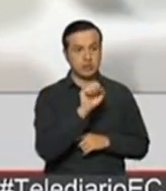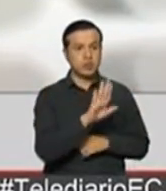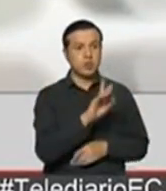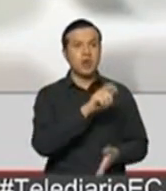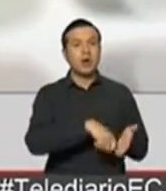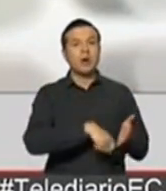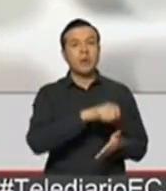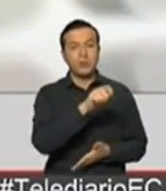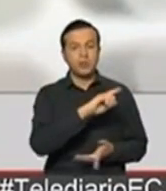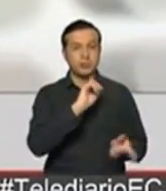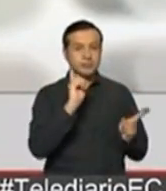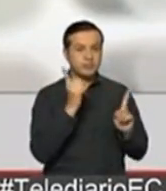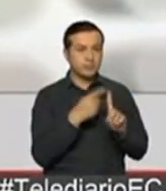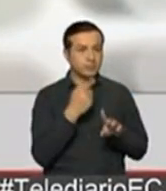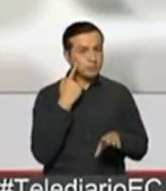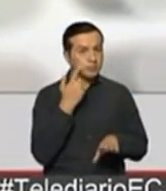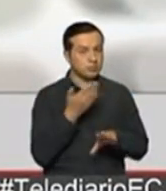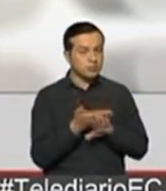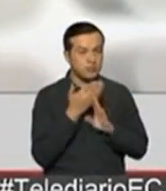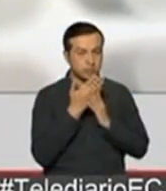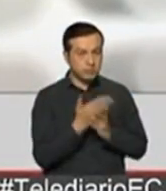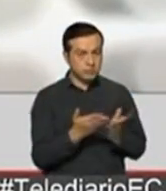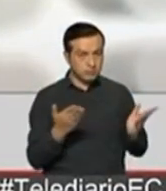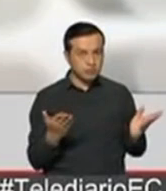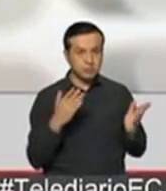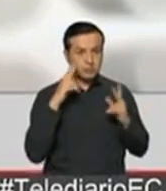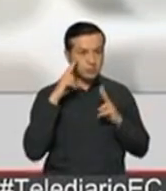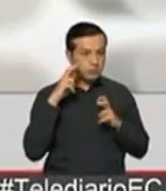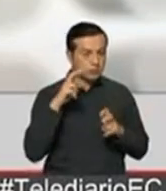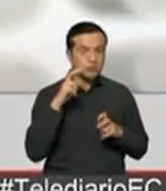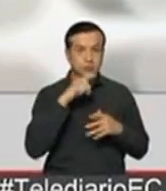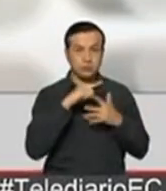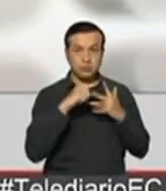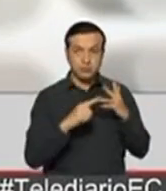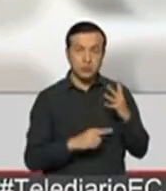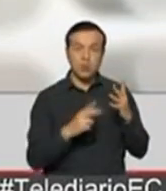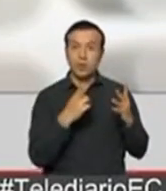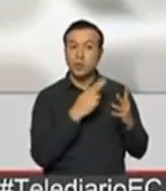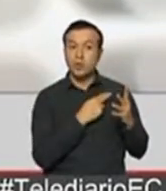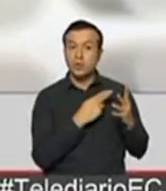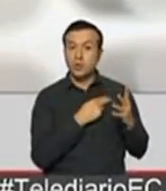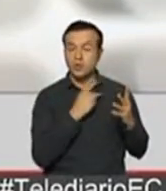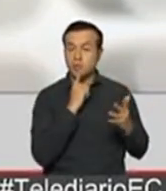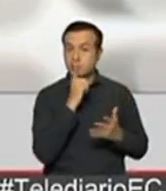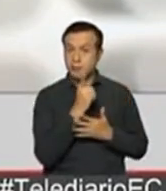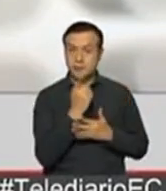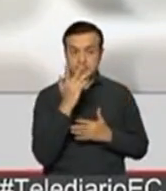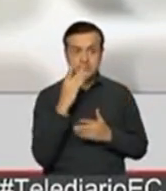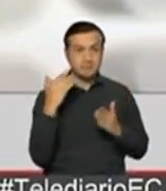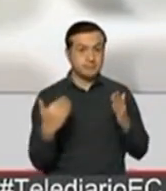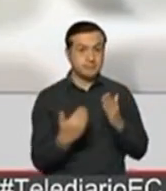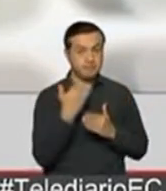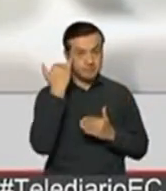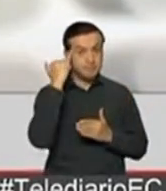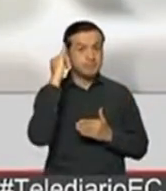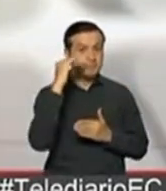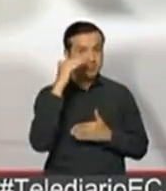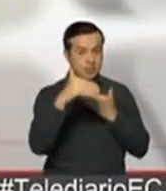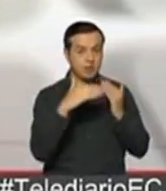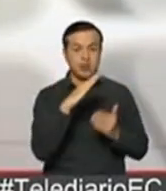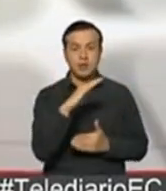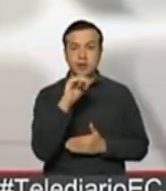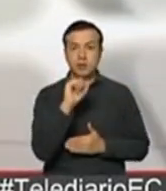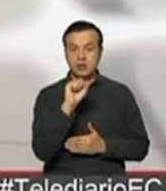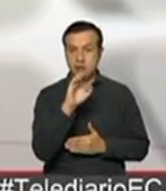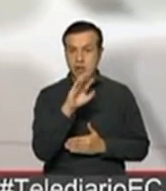aprueba en principio digamos los expedientes que presenta una universidad para crearse y luego el case